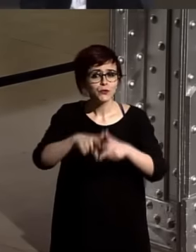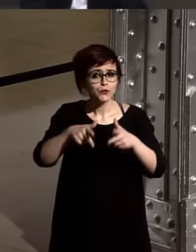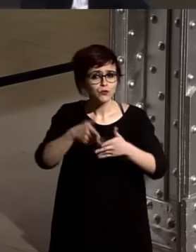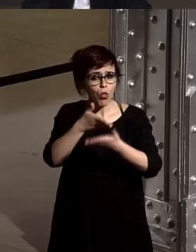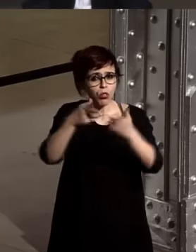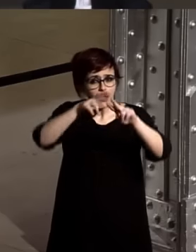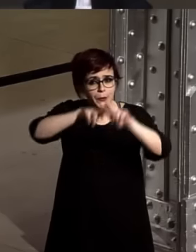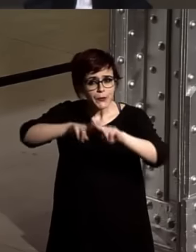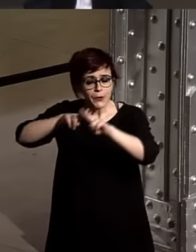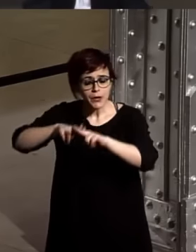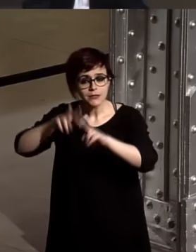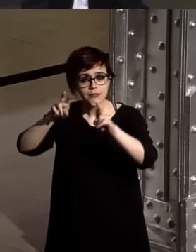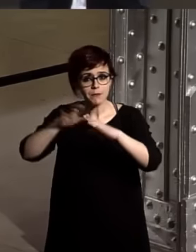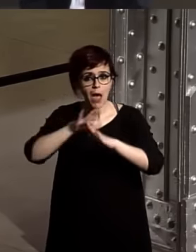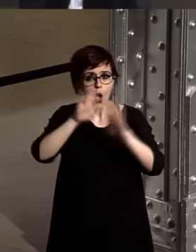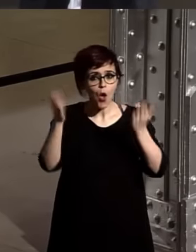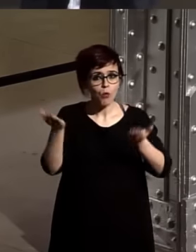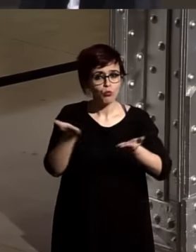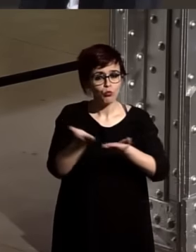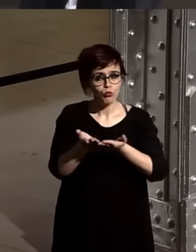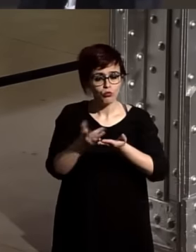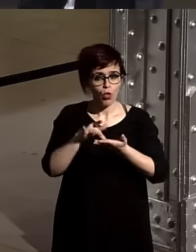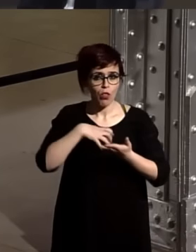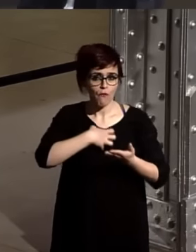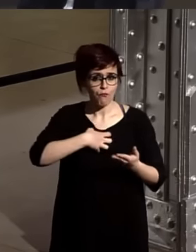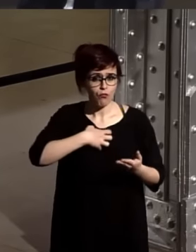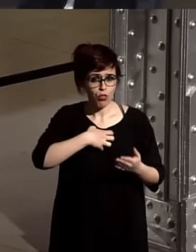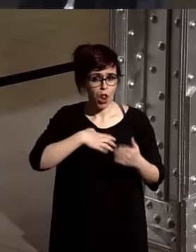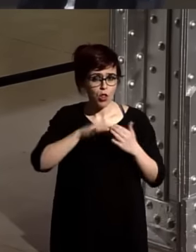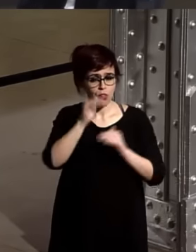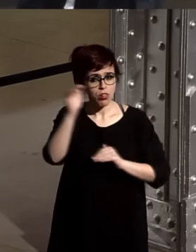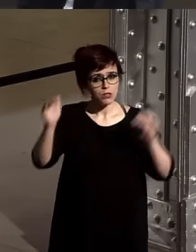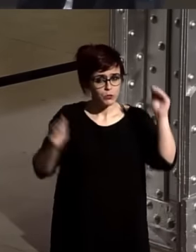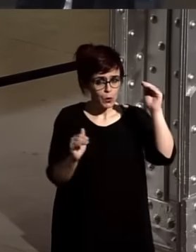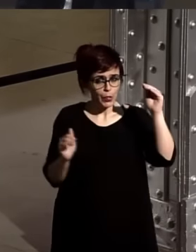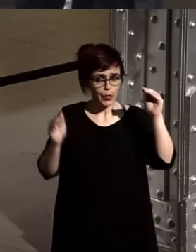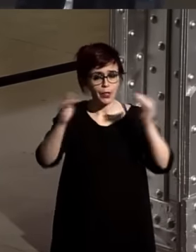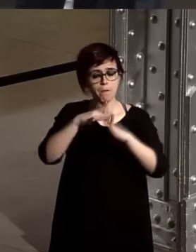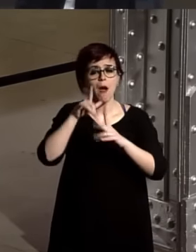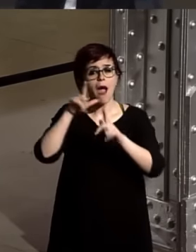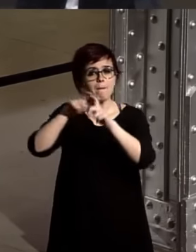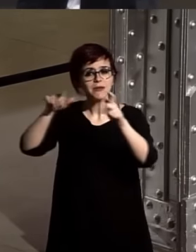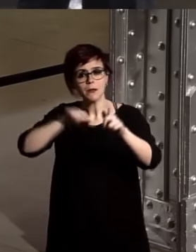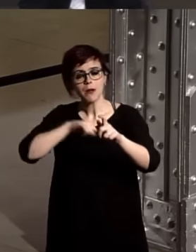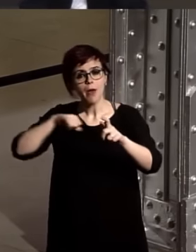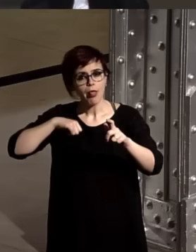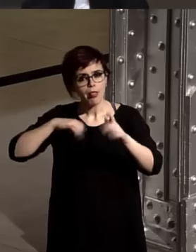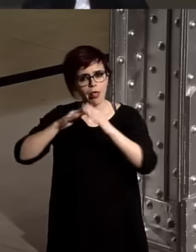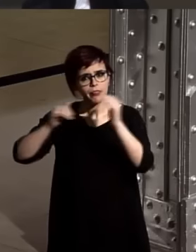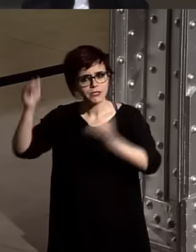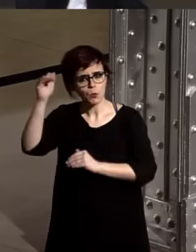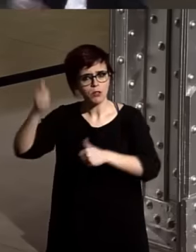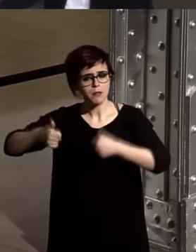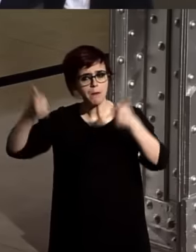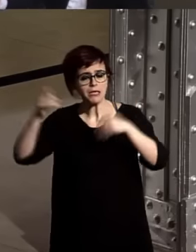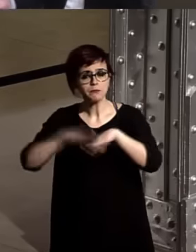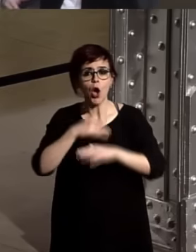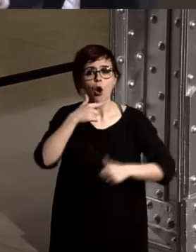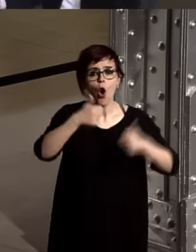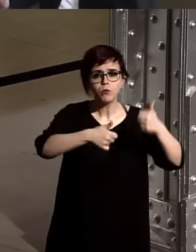hay menos desigualdad en el mundo de la función pública que en el mundo de la empresa privada eh Por ejemplo en las